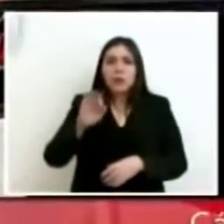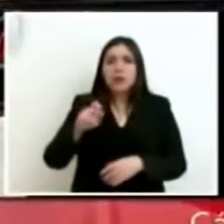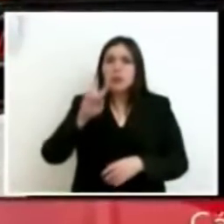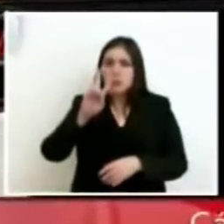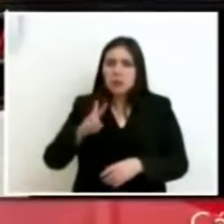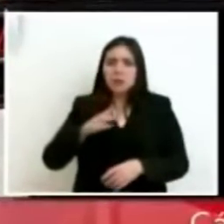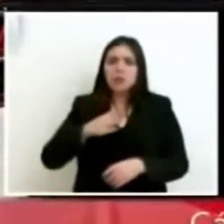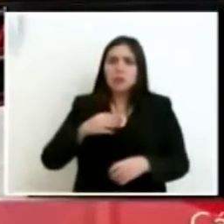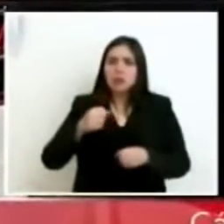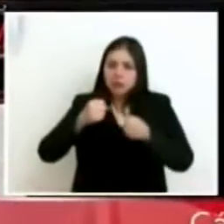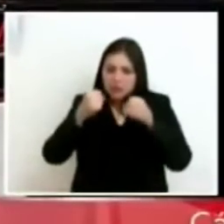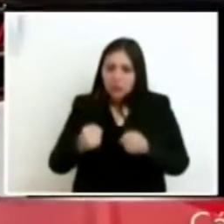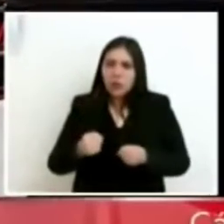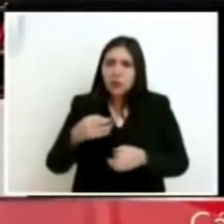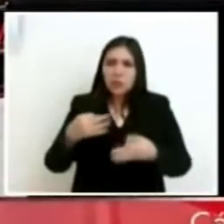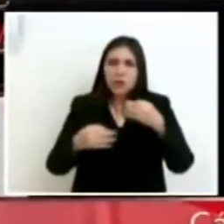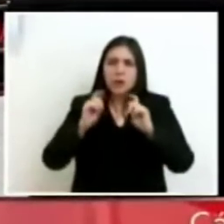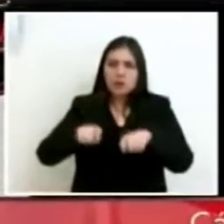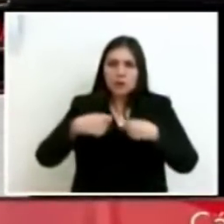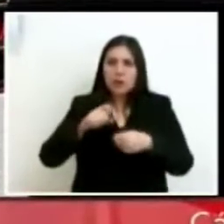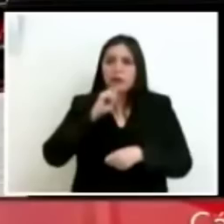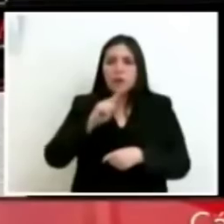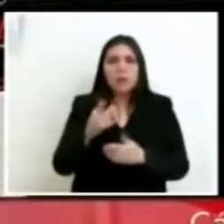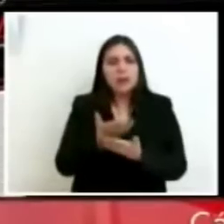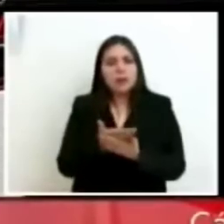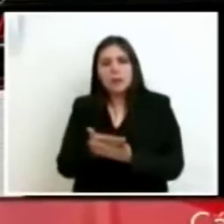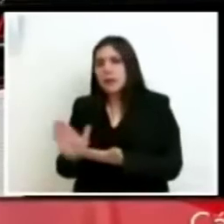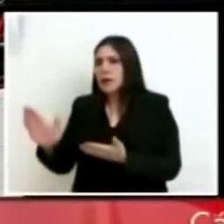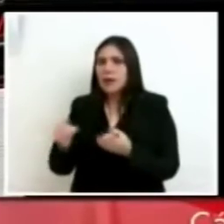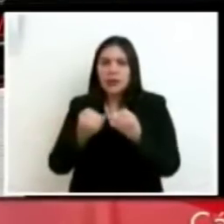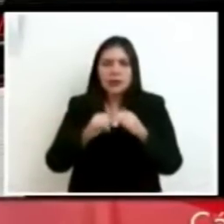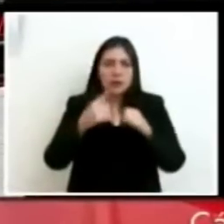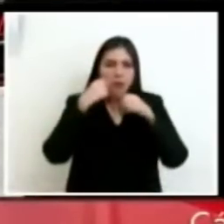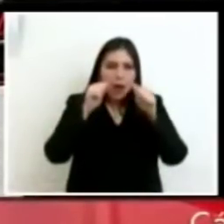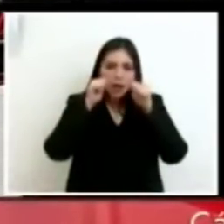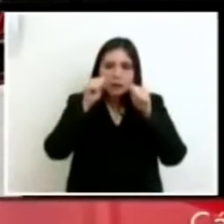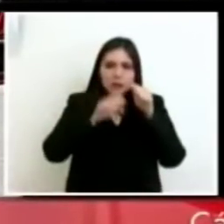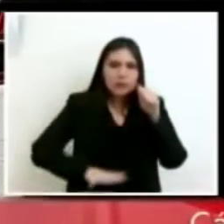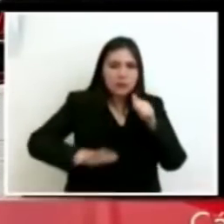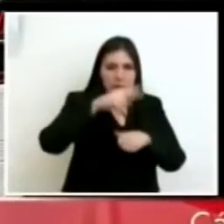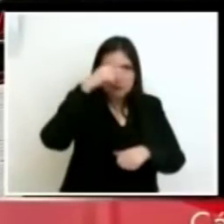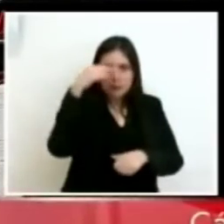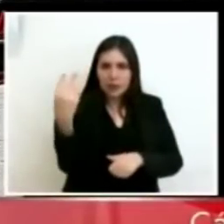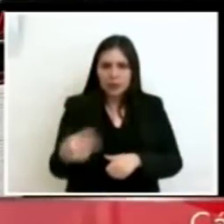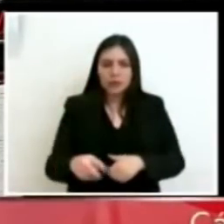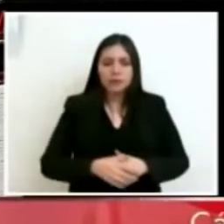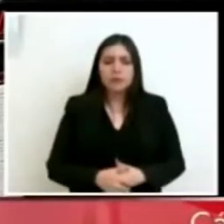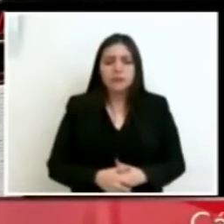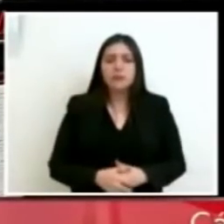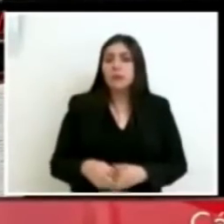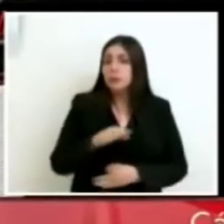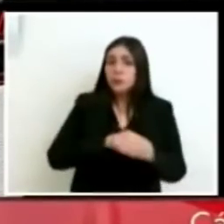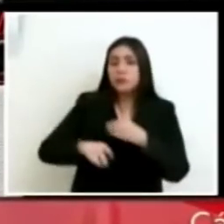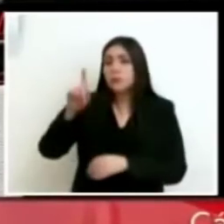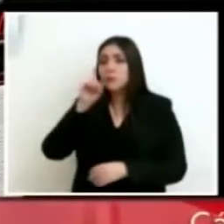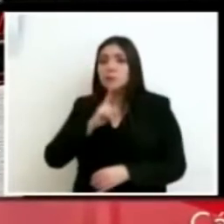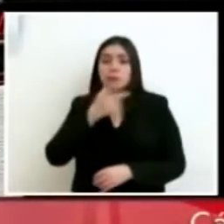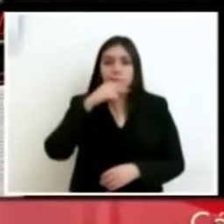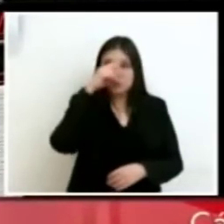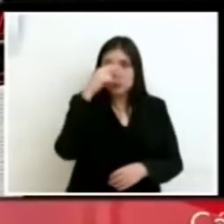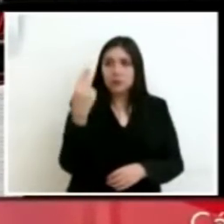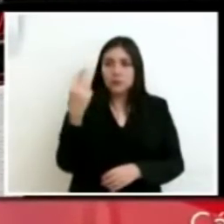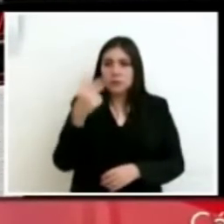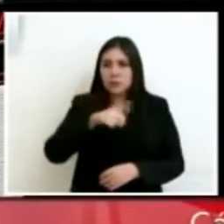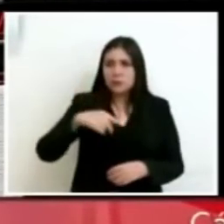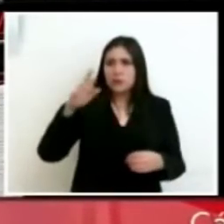que verdaderamente sea independiente al servicio del pueblo de México. Debemos recordar que las y los mexicanos nos